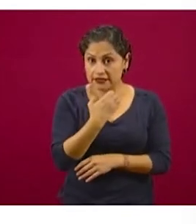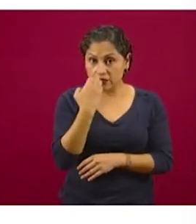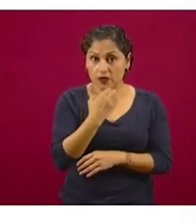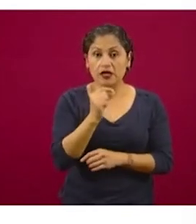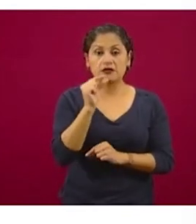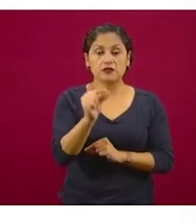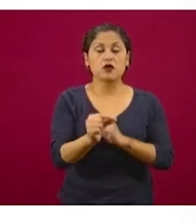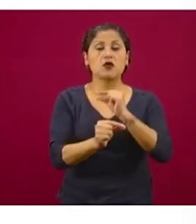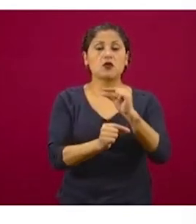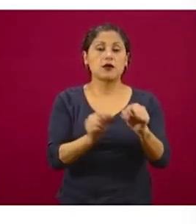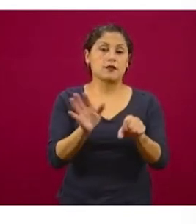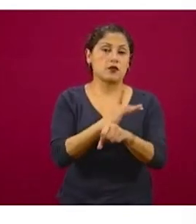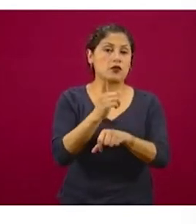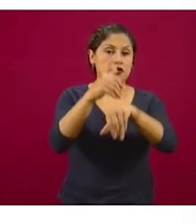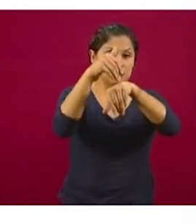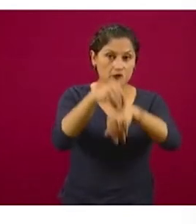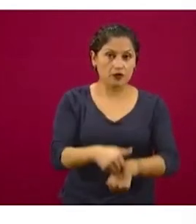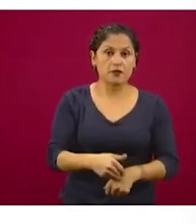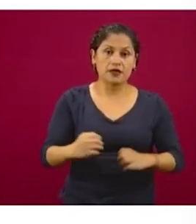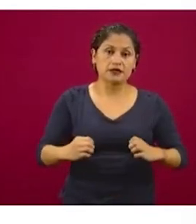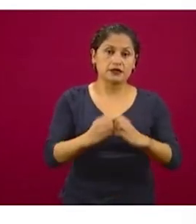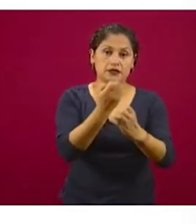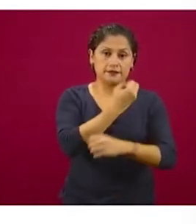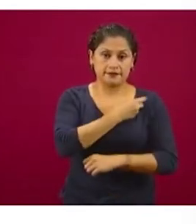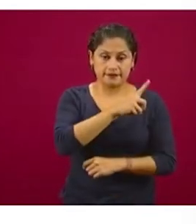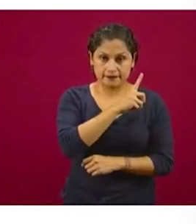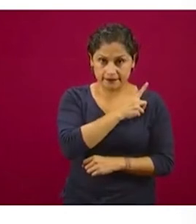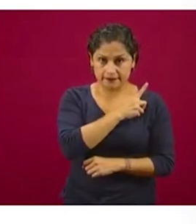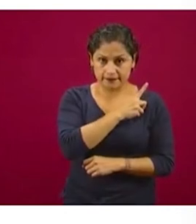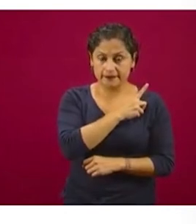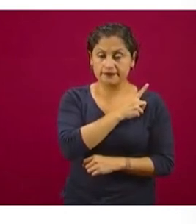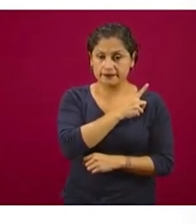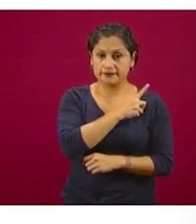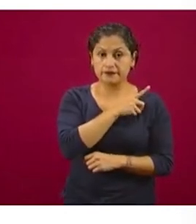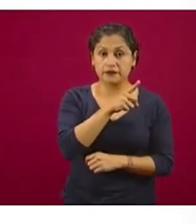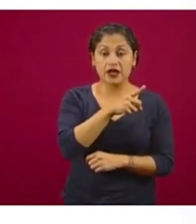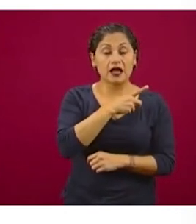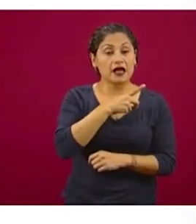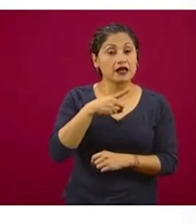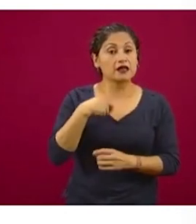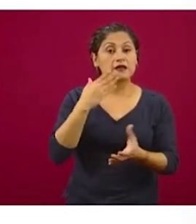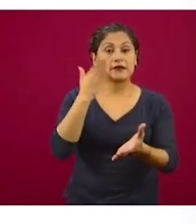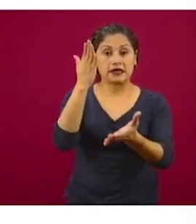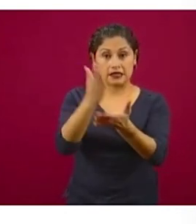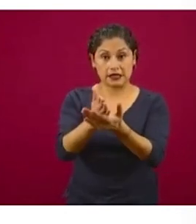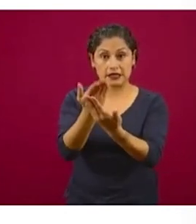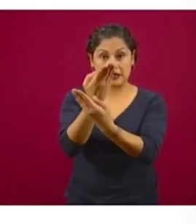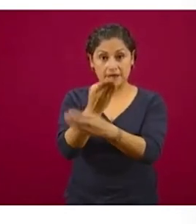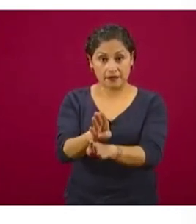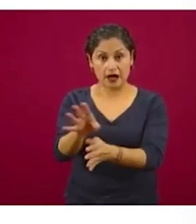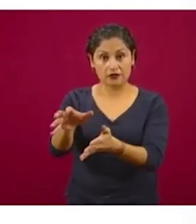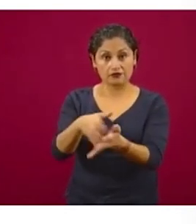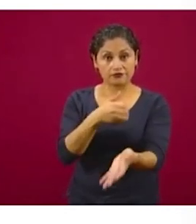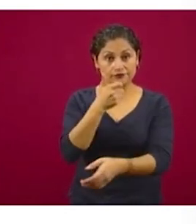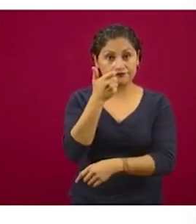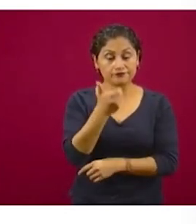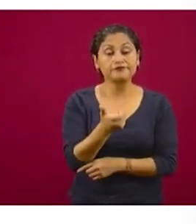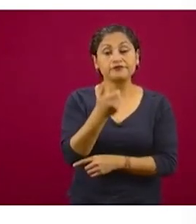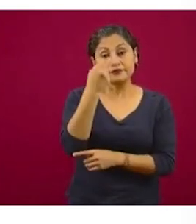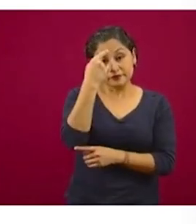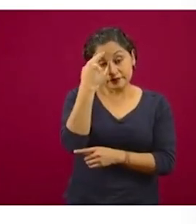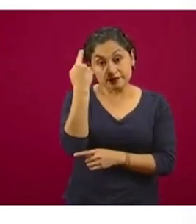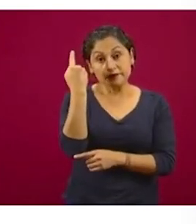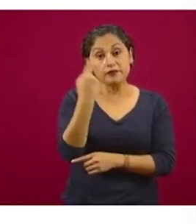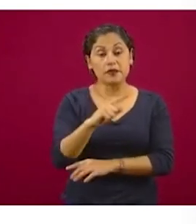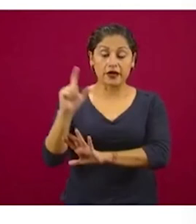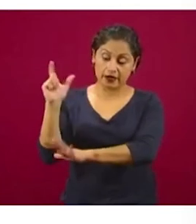la situación de la contingencia sanitaria se presenten al banco esta semana para que en su totalidad esta